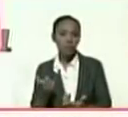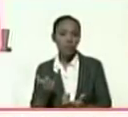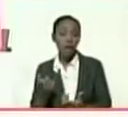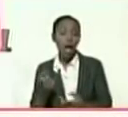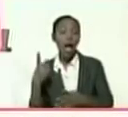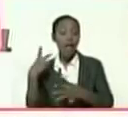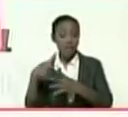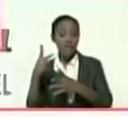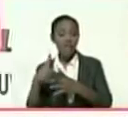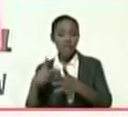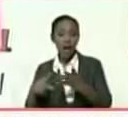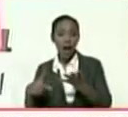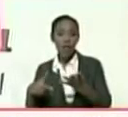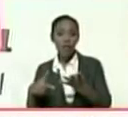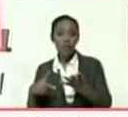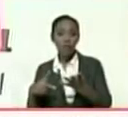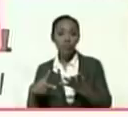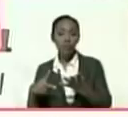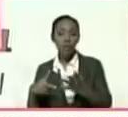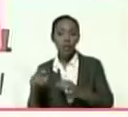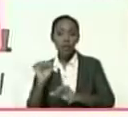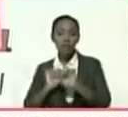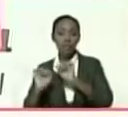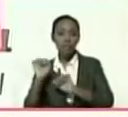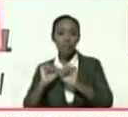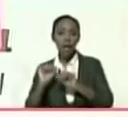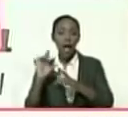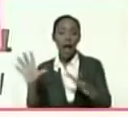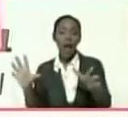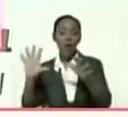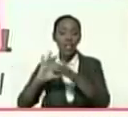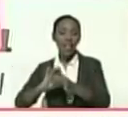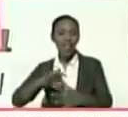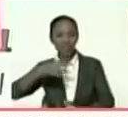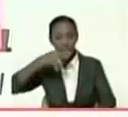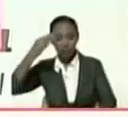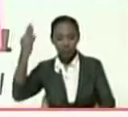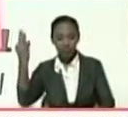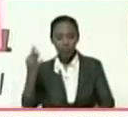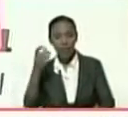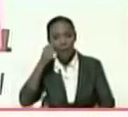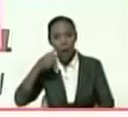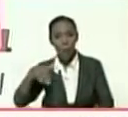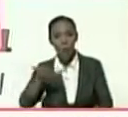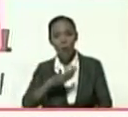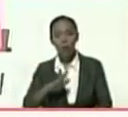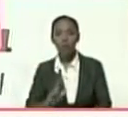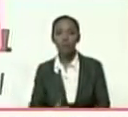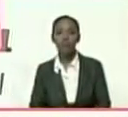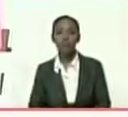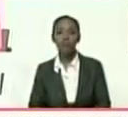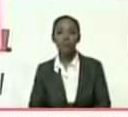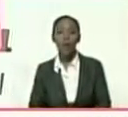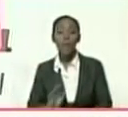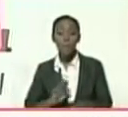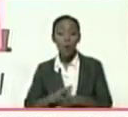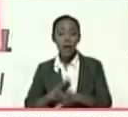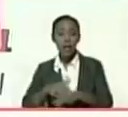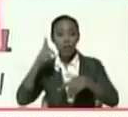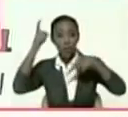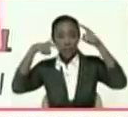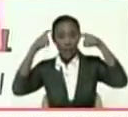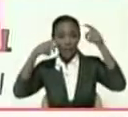¿no? Primero, la unidad verdadera de los pueblos. Por eso el comandante Chávez creó la